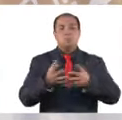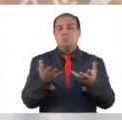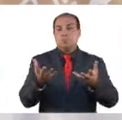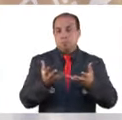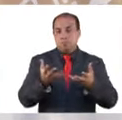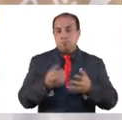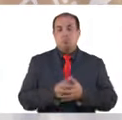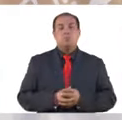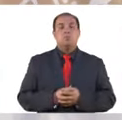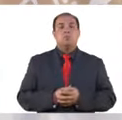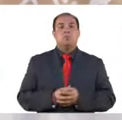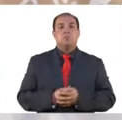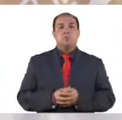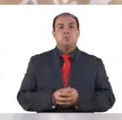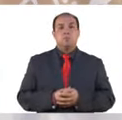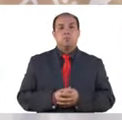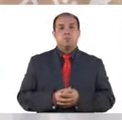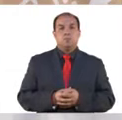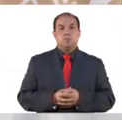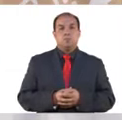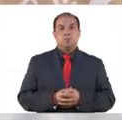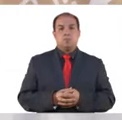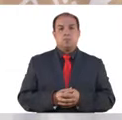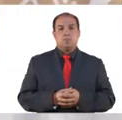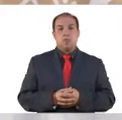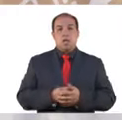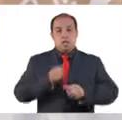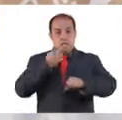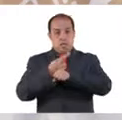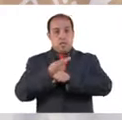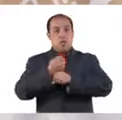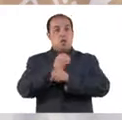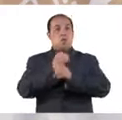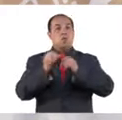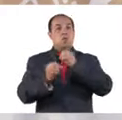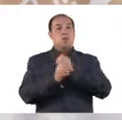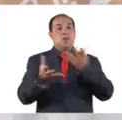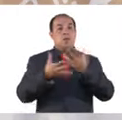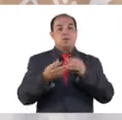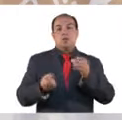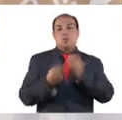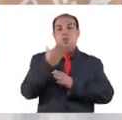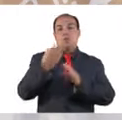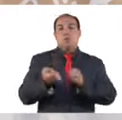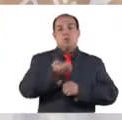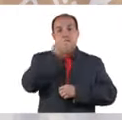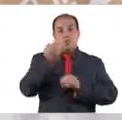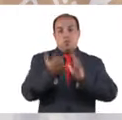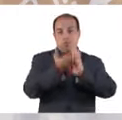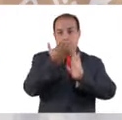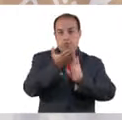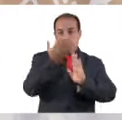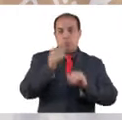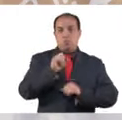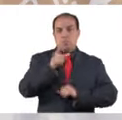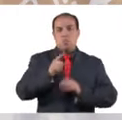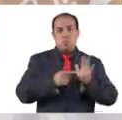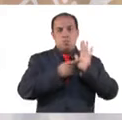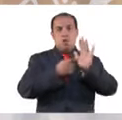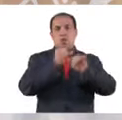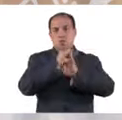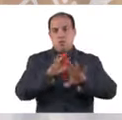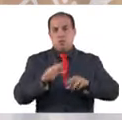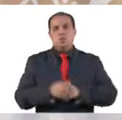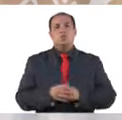hace por parte de Secretaría de Obras, de inclusive nuevas escuelas, también vamos a traer los datos, nuevas escuelas